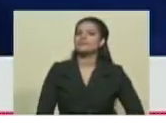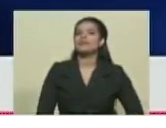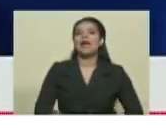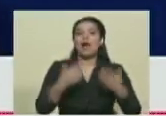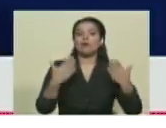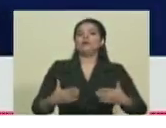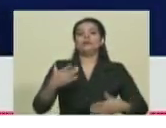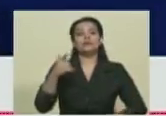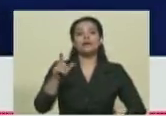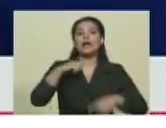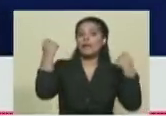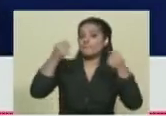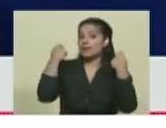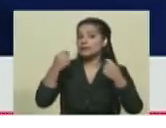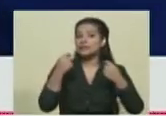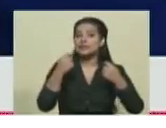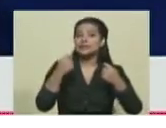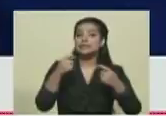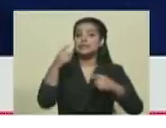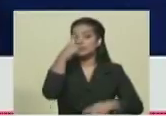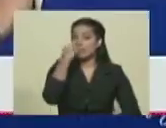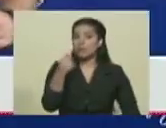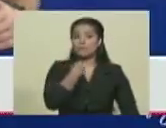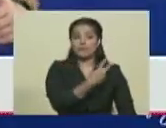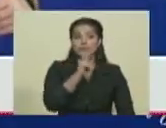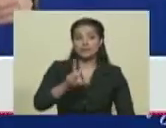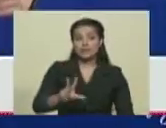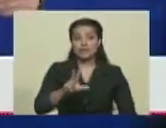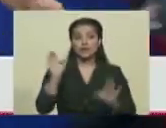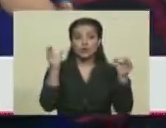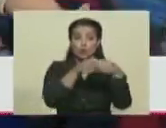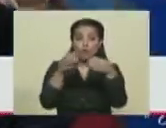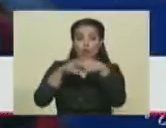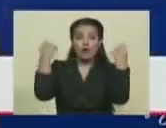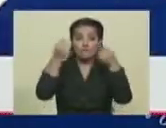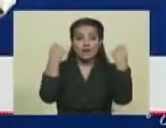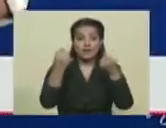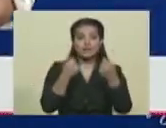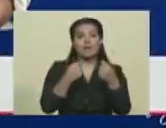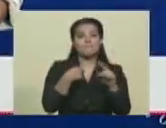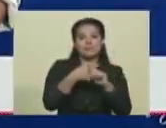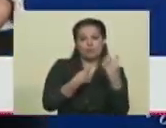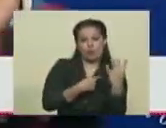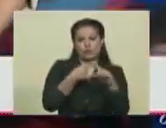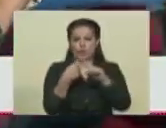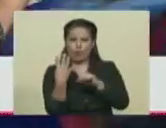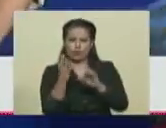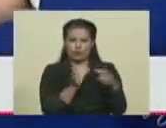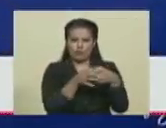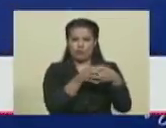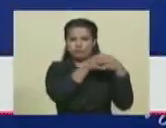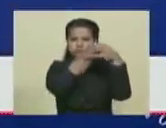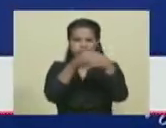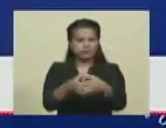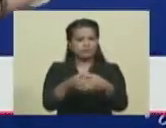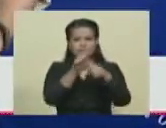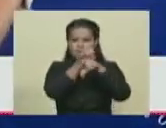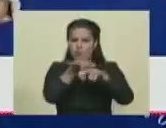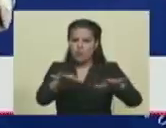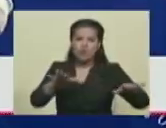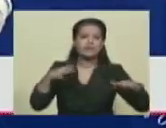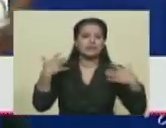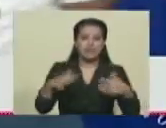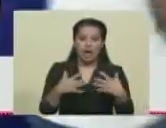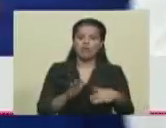Zamora 200, los 23 comandos de campaña 4x4 en todo el país están instalados rumbo pues a